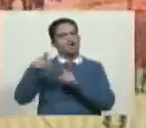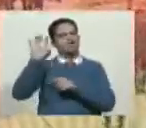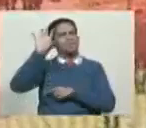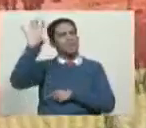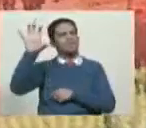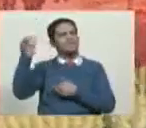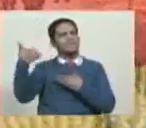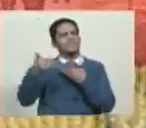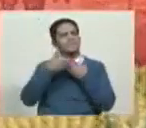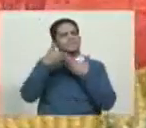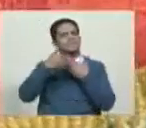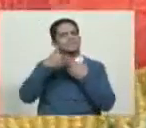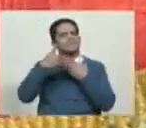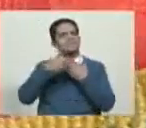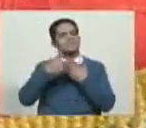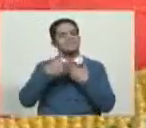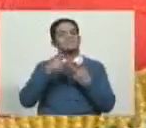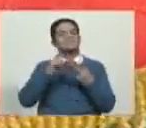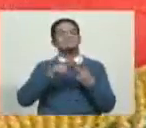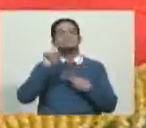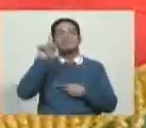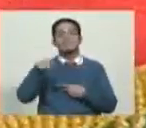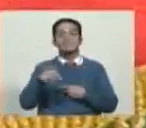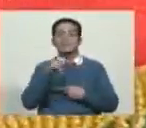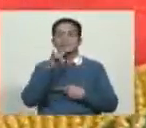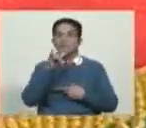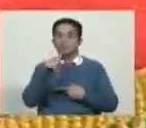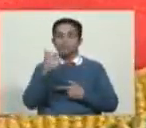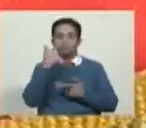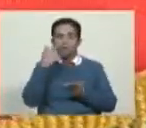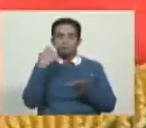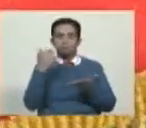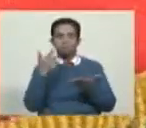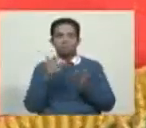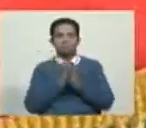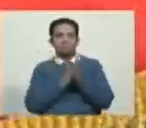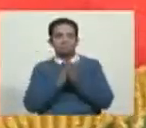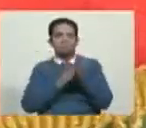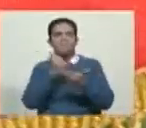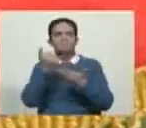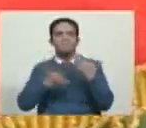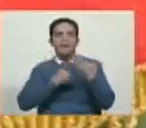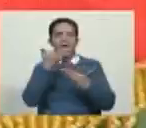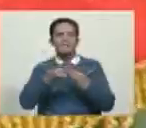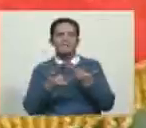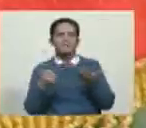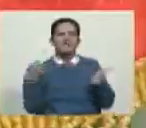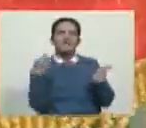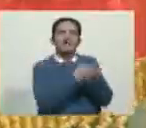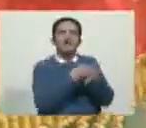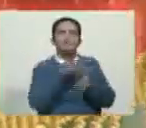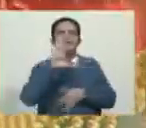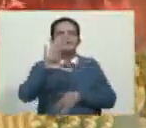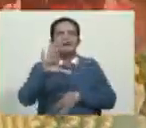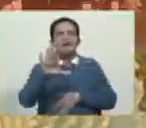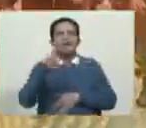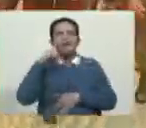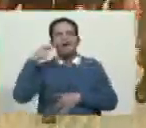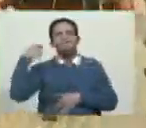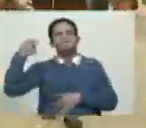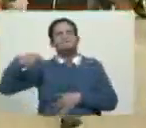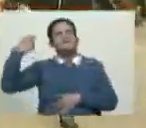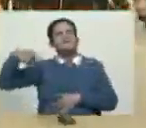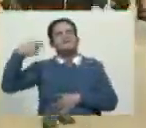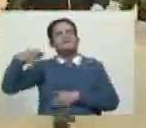el desarrollo de un golpe de Estado por parte de sectores de la oligarquía venezolana con financiamiento desde el